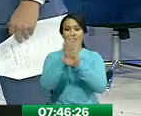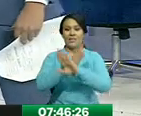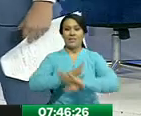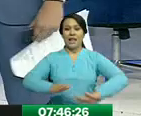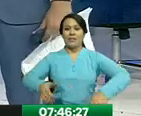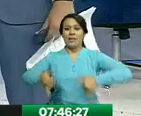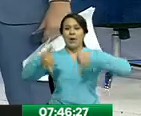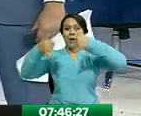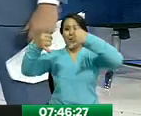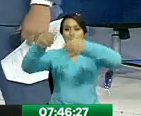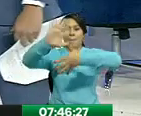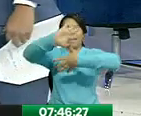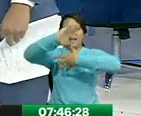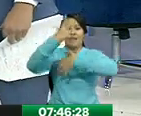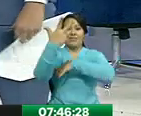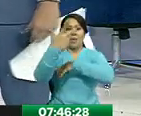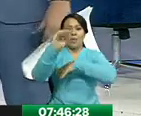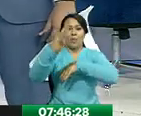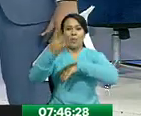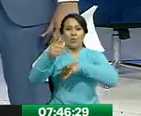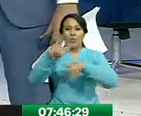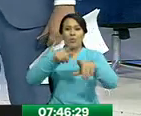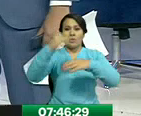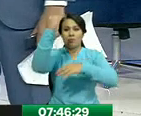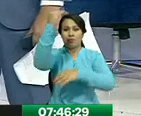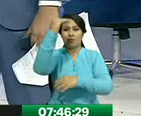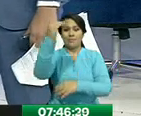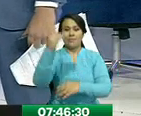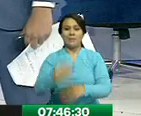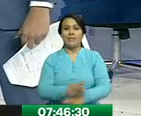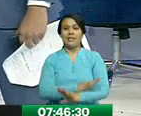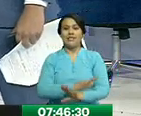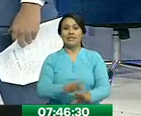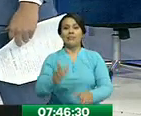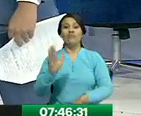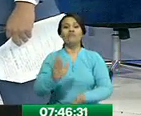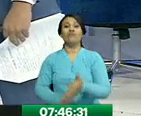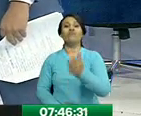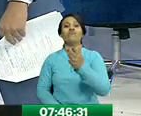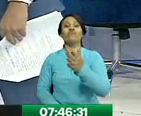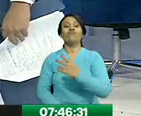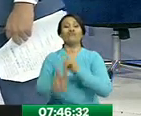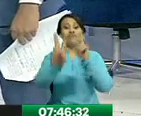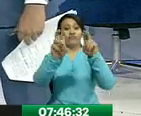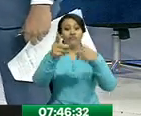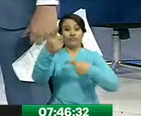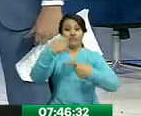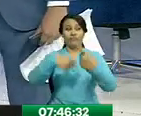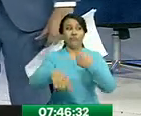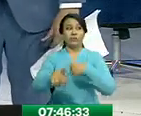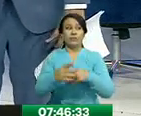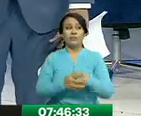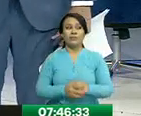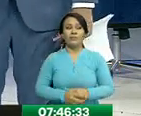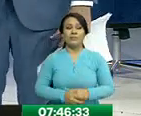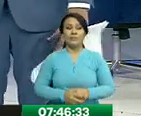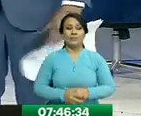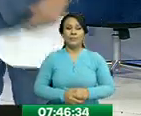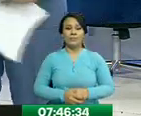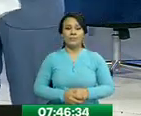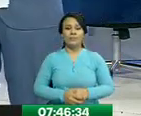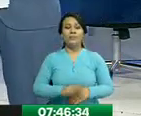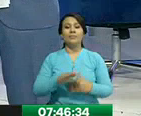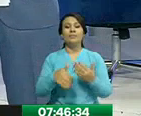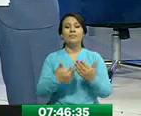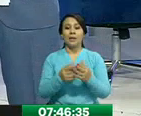América, tercer y cuarto lugar. Bien. Y además, ecuatorianos que ya se fueron para el fútbol. Ya le voy a contar. ¡Asa! Todo esto y